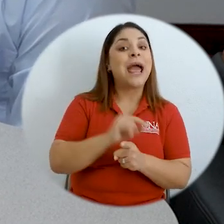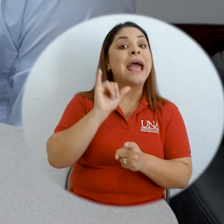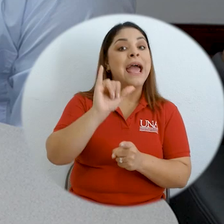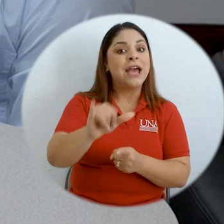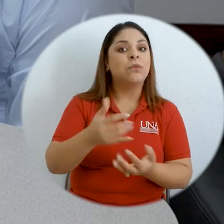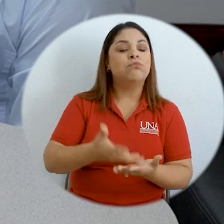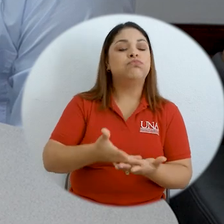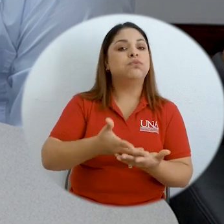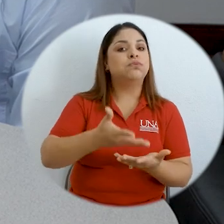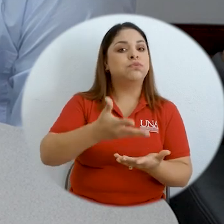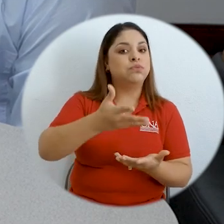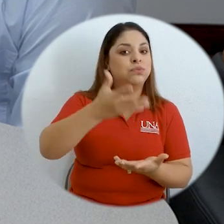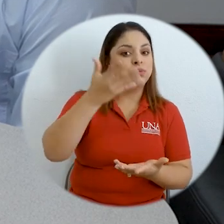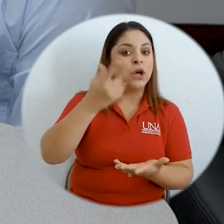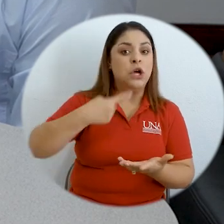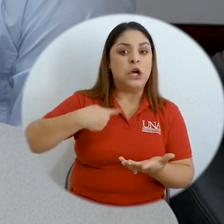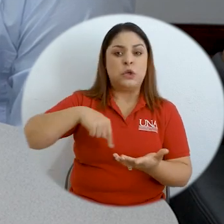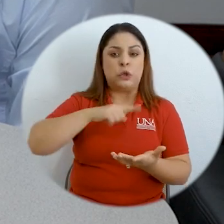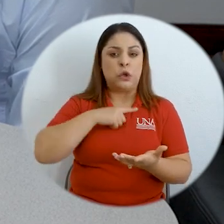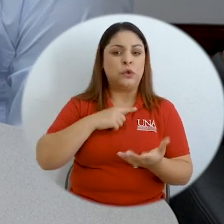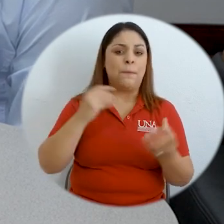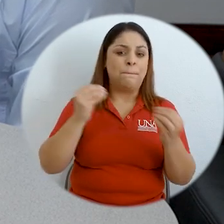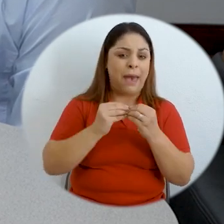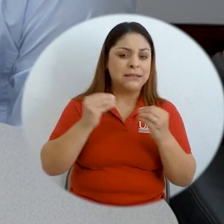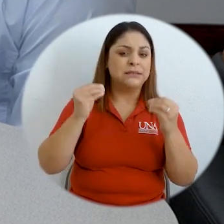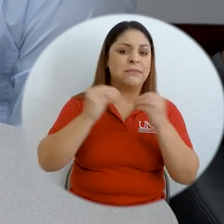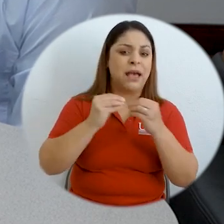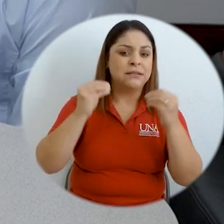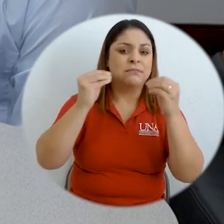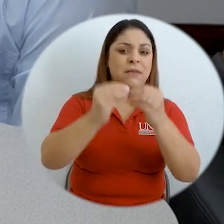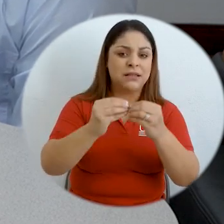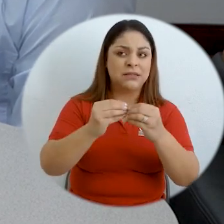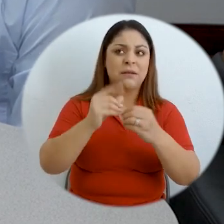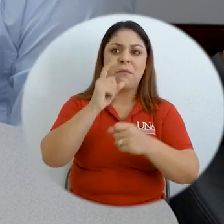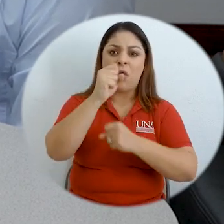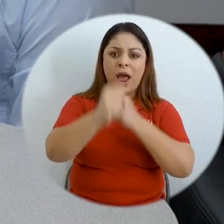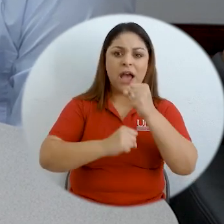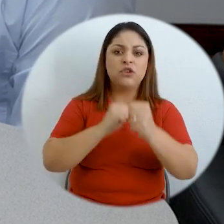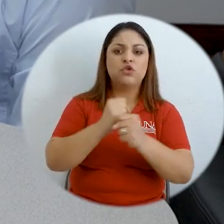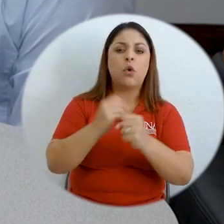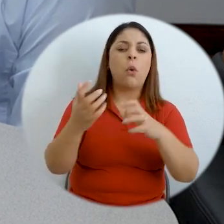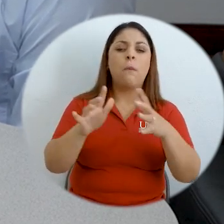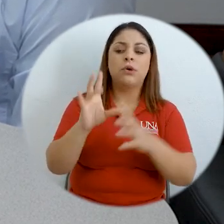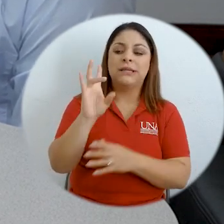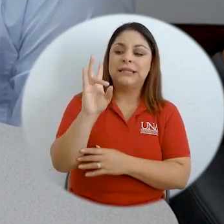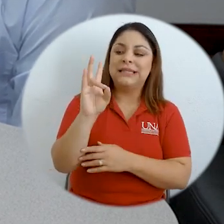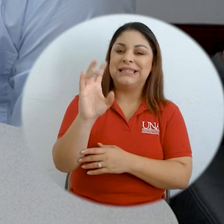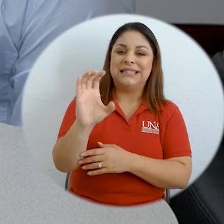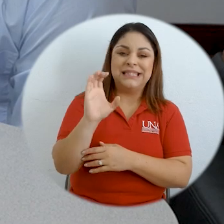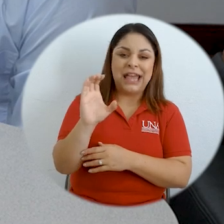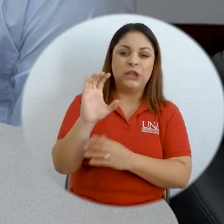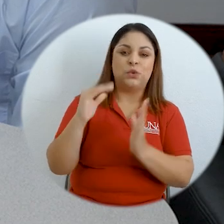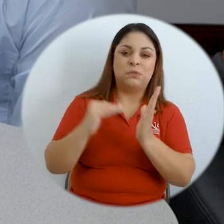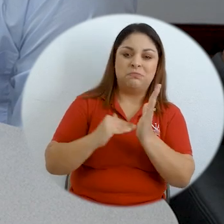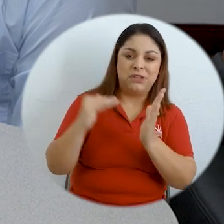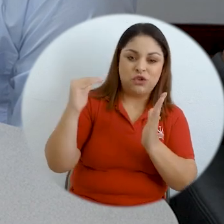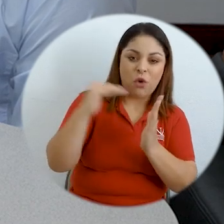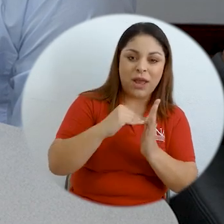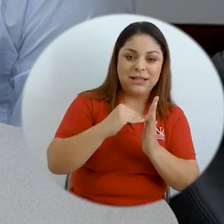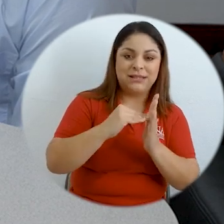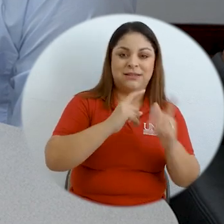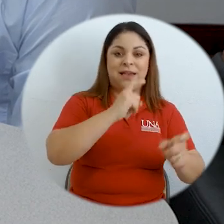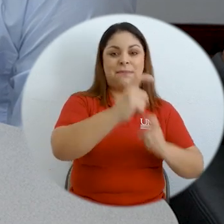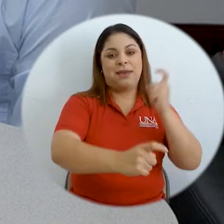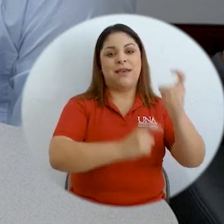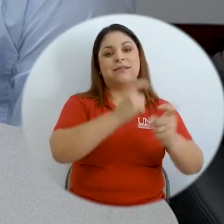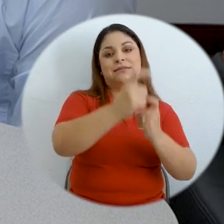de becas. Nosotros venimos inyectando por año cerca, en promedio, 700 millones al presupuesto de